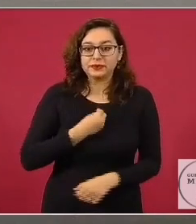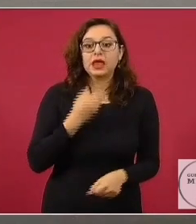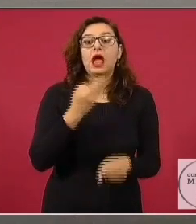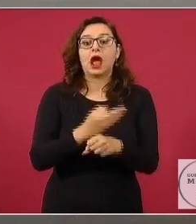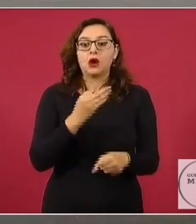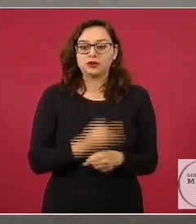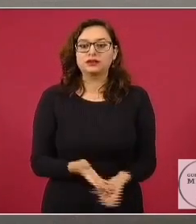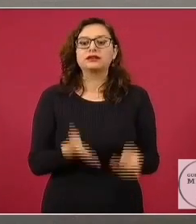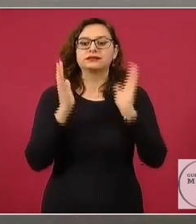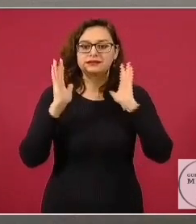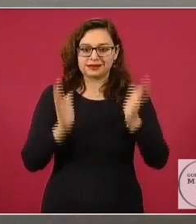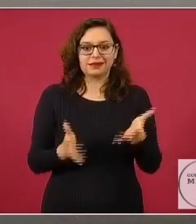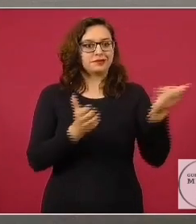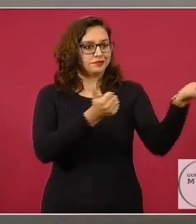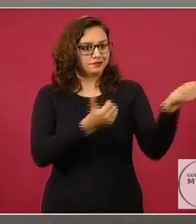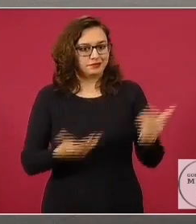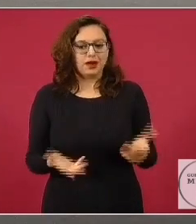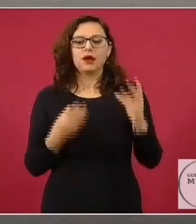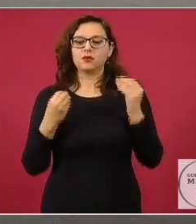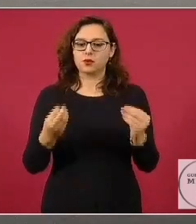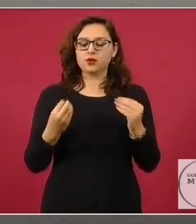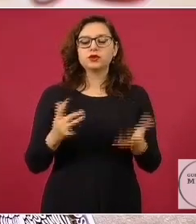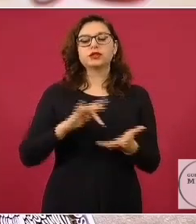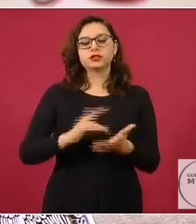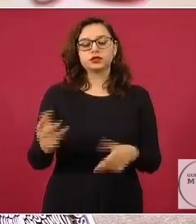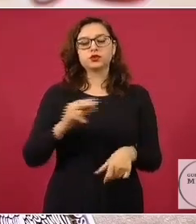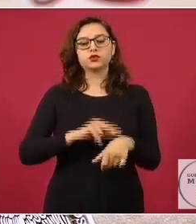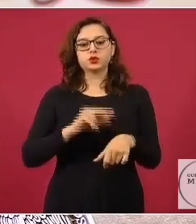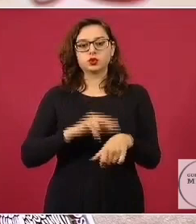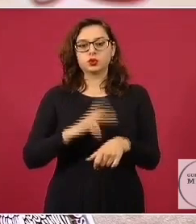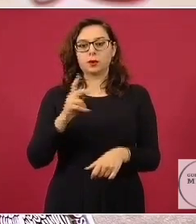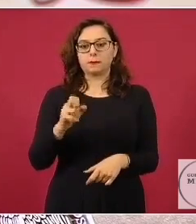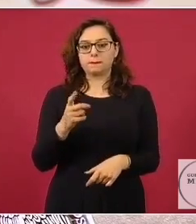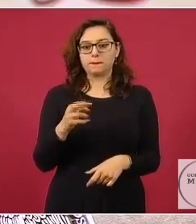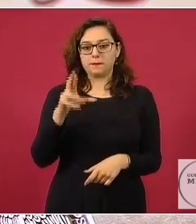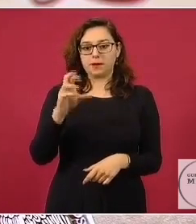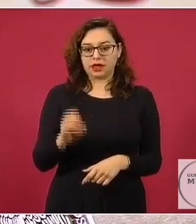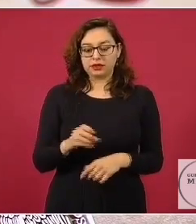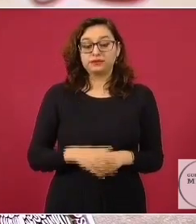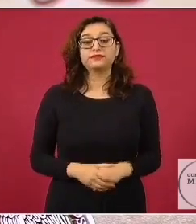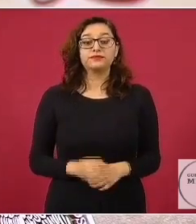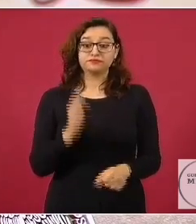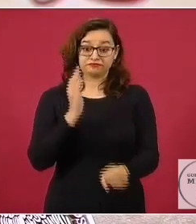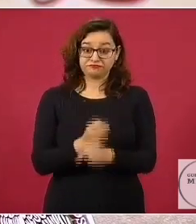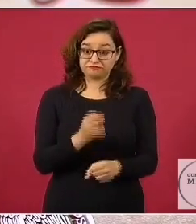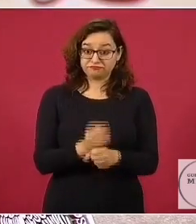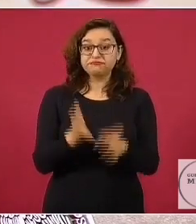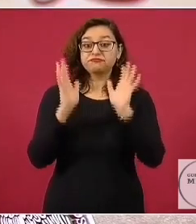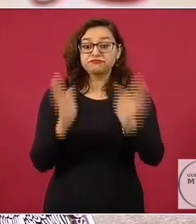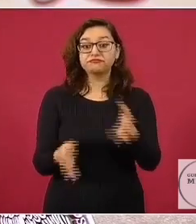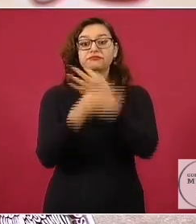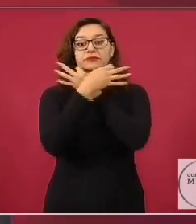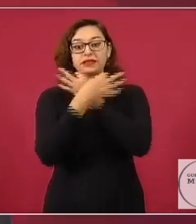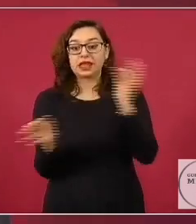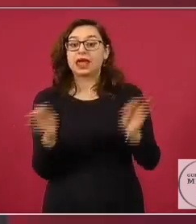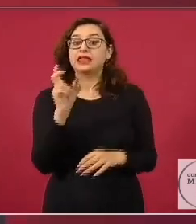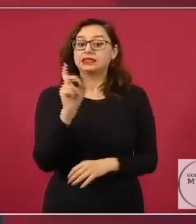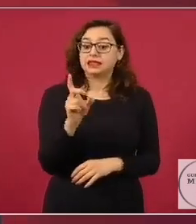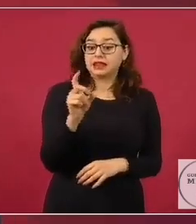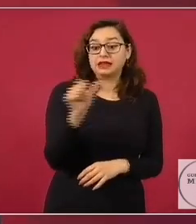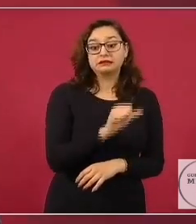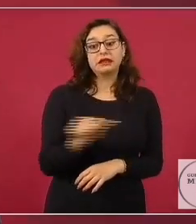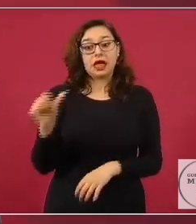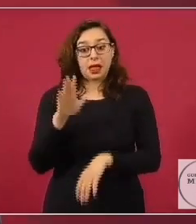Lo penúltimo es comentar que oficialmente se abre el registro para personas de 30 años